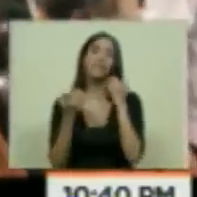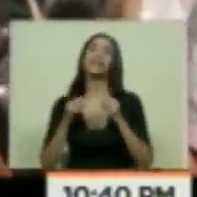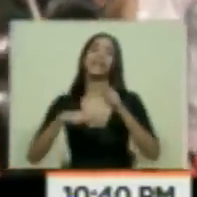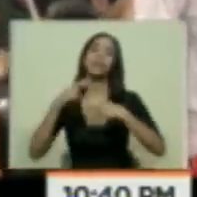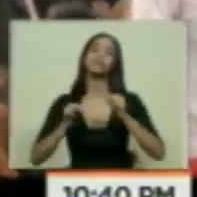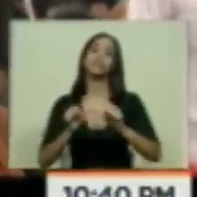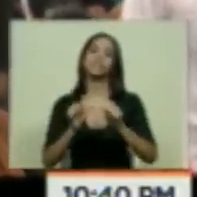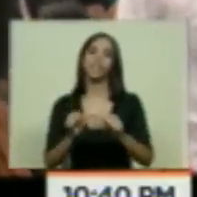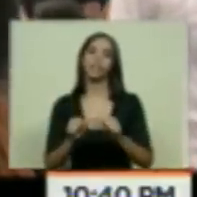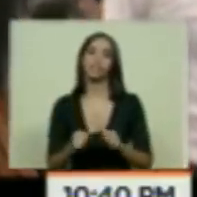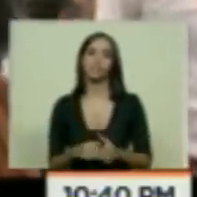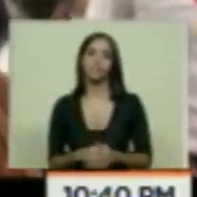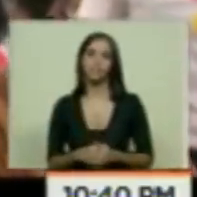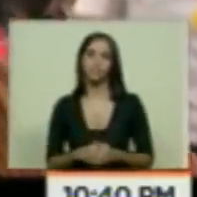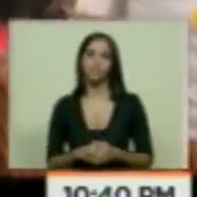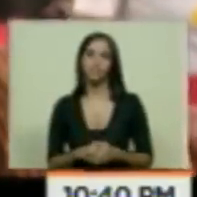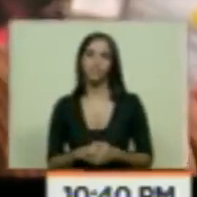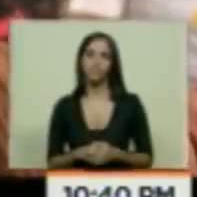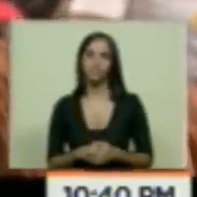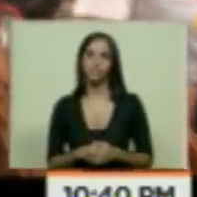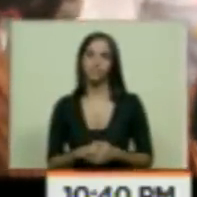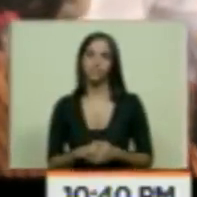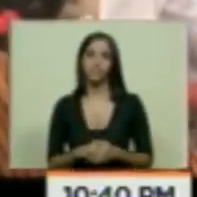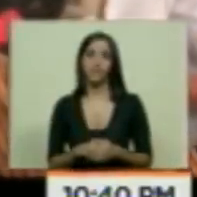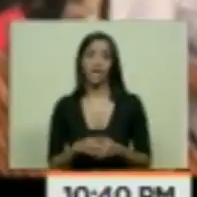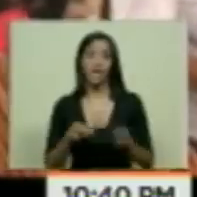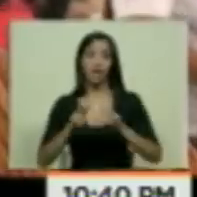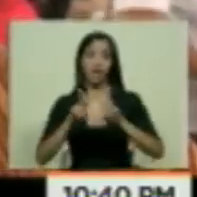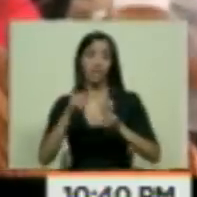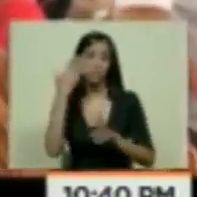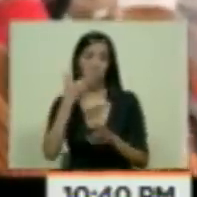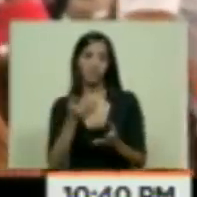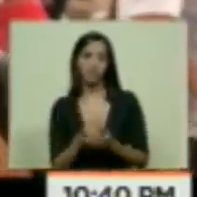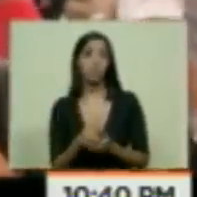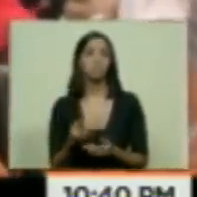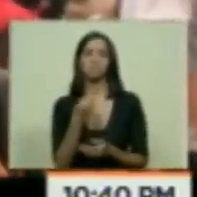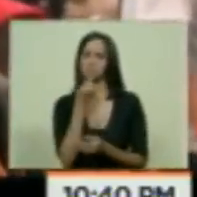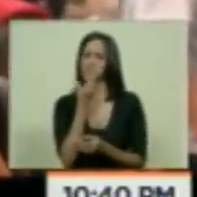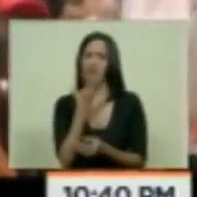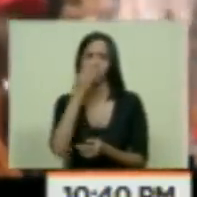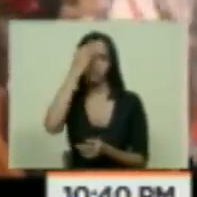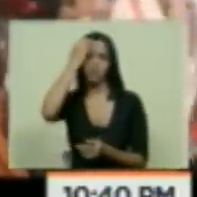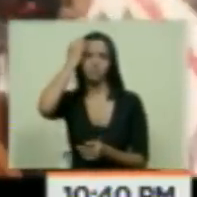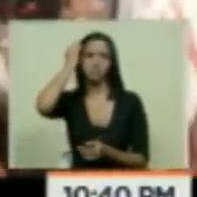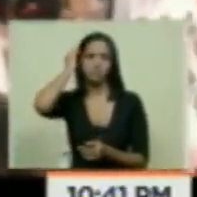presidente y que la sigamos. ¿Qué le parece la misión Vivienda Venezuela? Maravilloso, de parte del nuevo presidente,